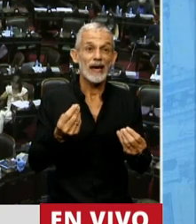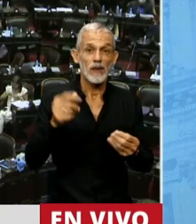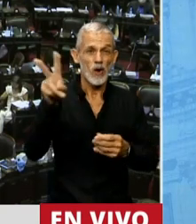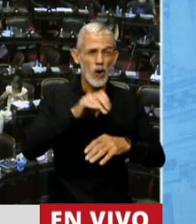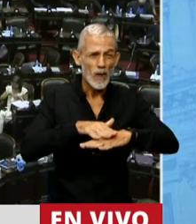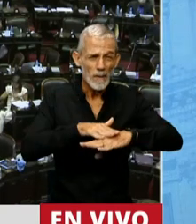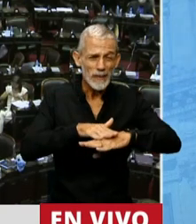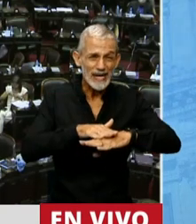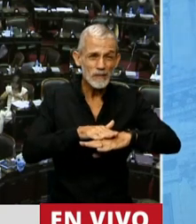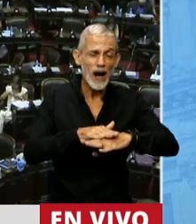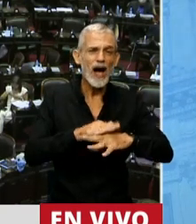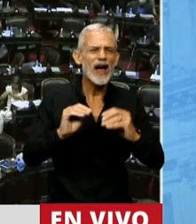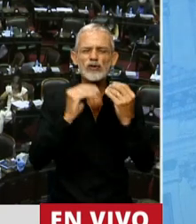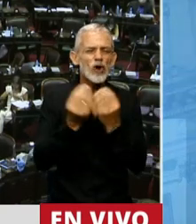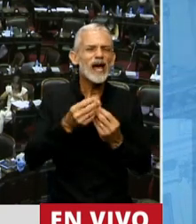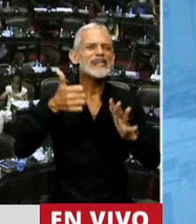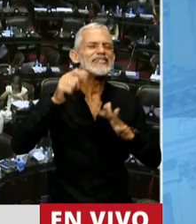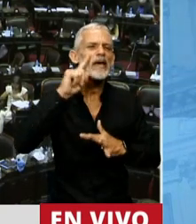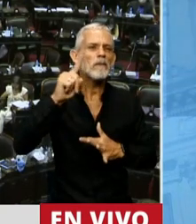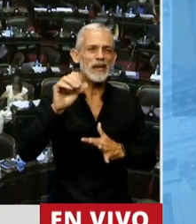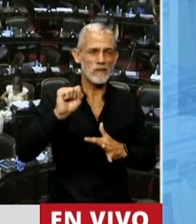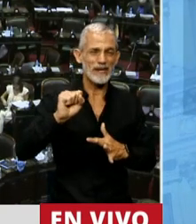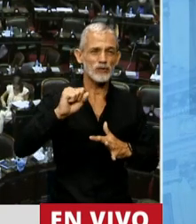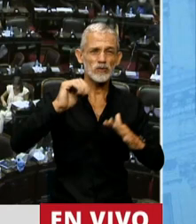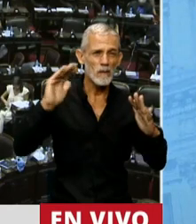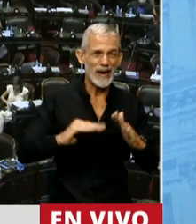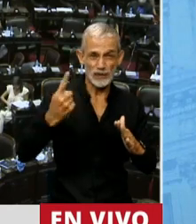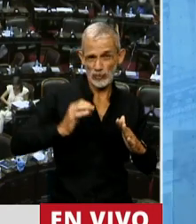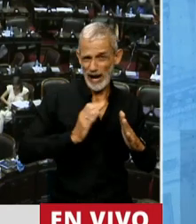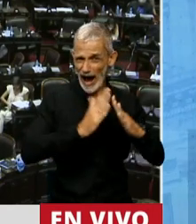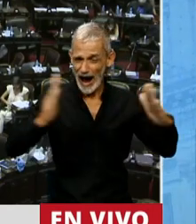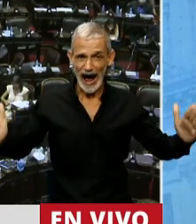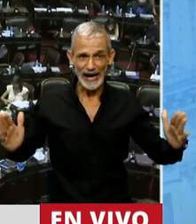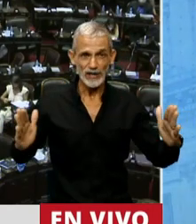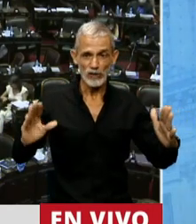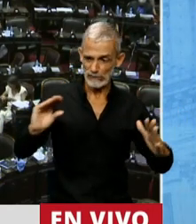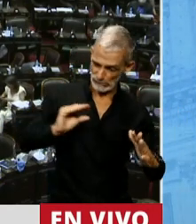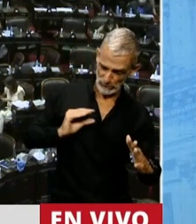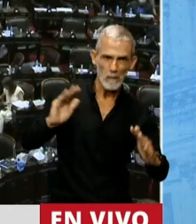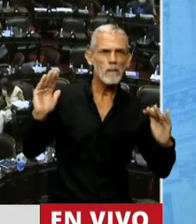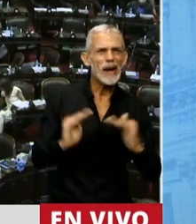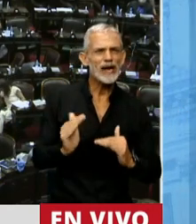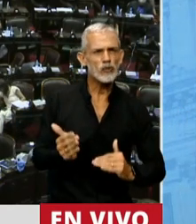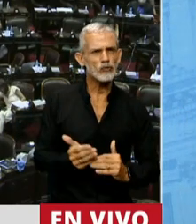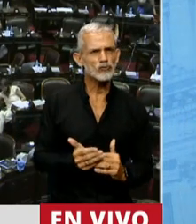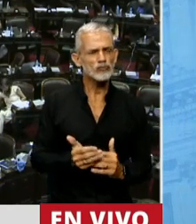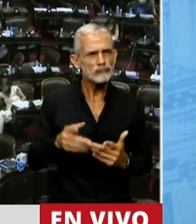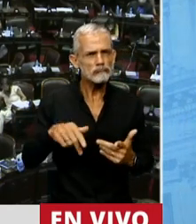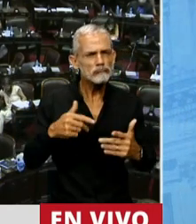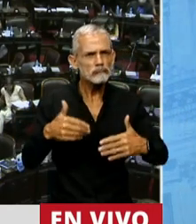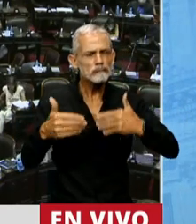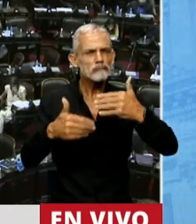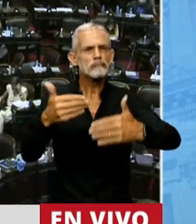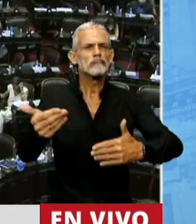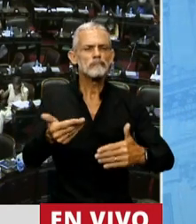cobran la mínima haber cobrado 6.000 pesos menos a lo largo del año y conforme se va aumentando en la escala, haber dejado